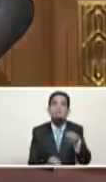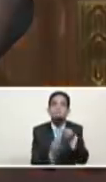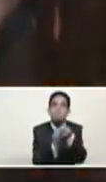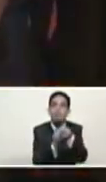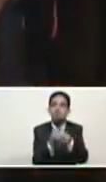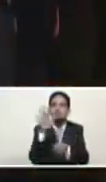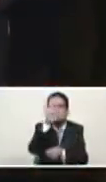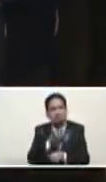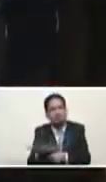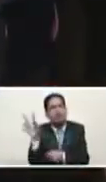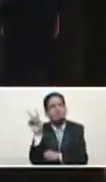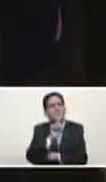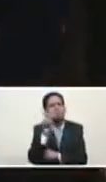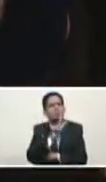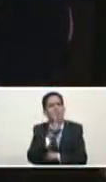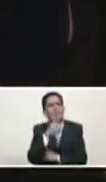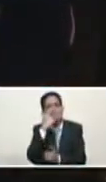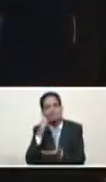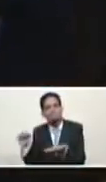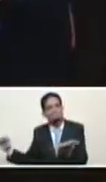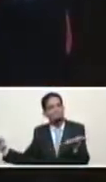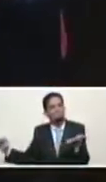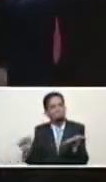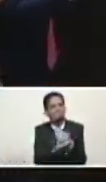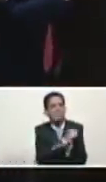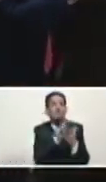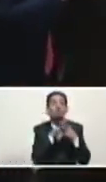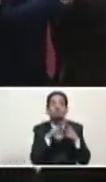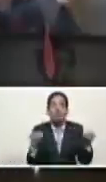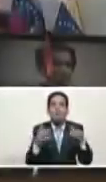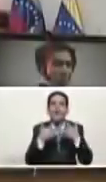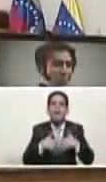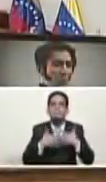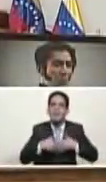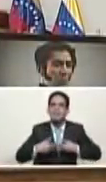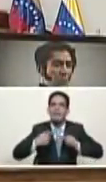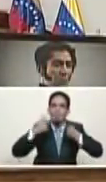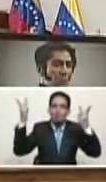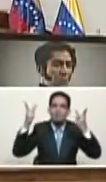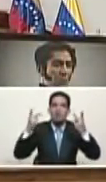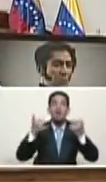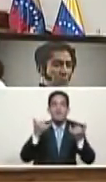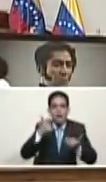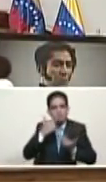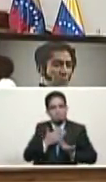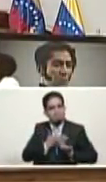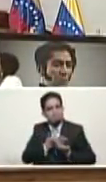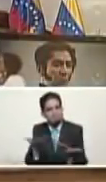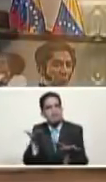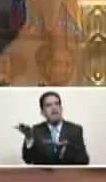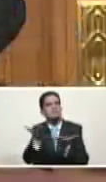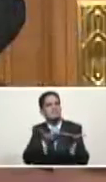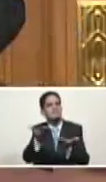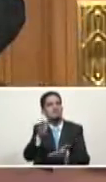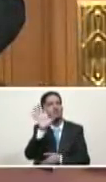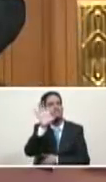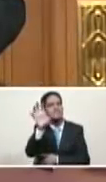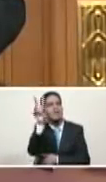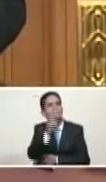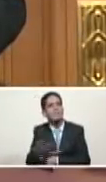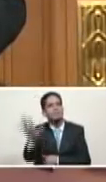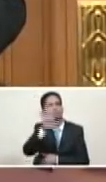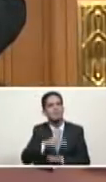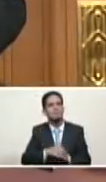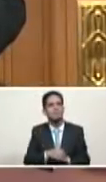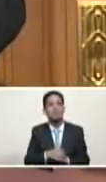país para limpiarlas todas las empresas públicas y ponerlas al servicio del país. Asumo